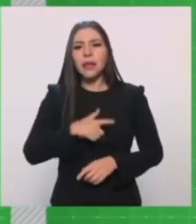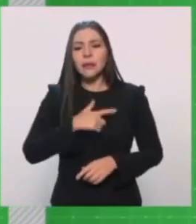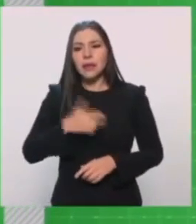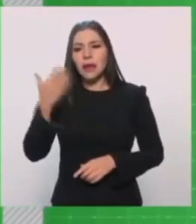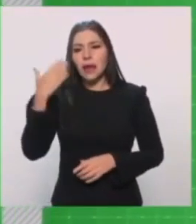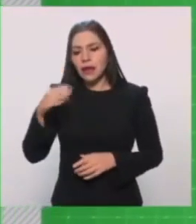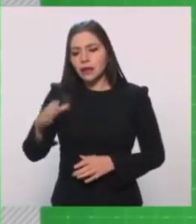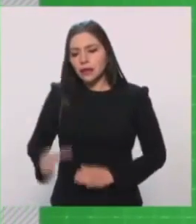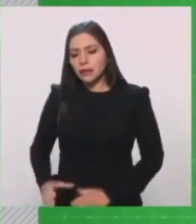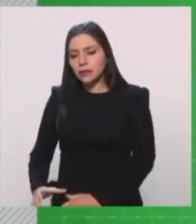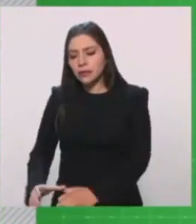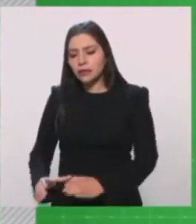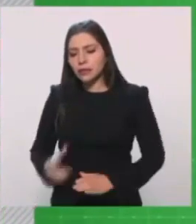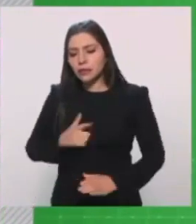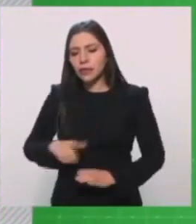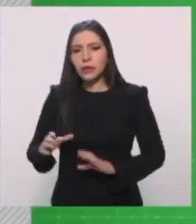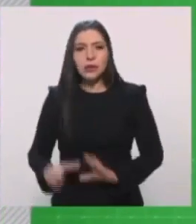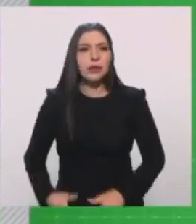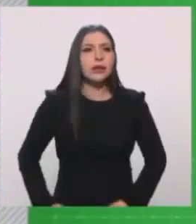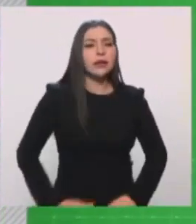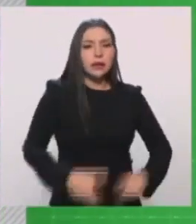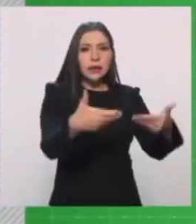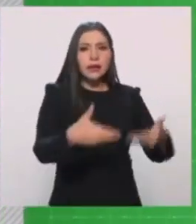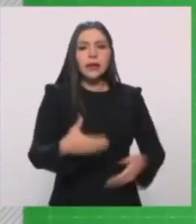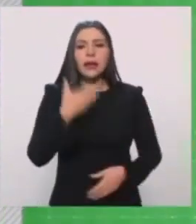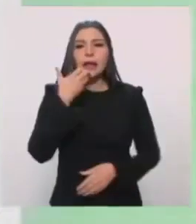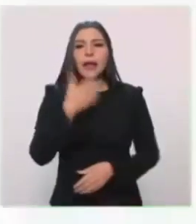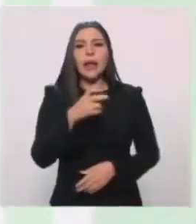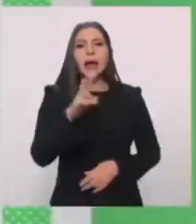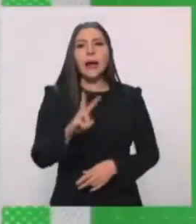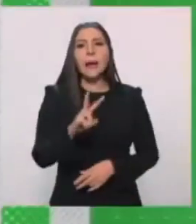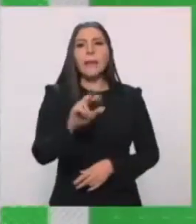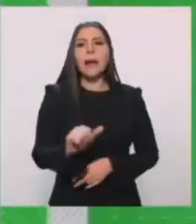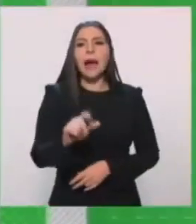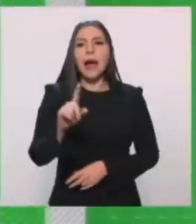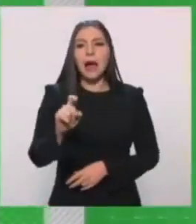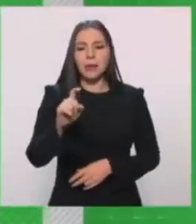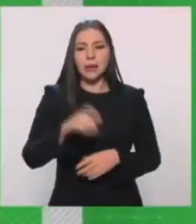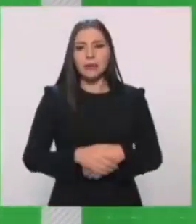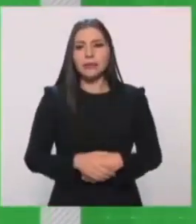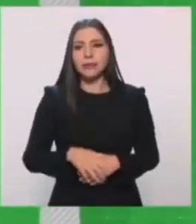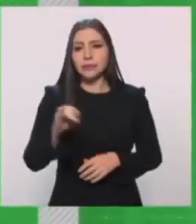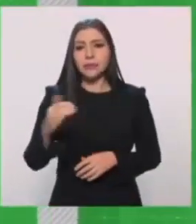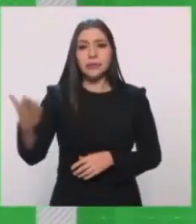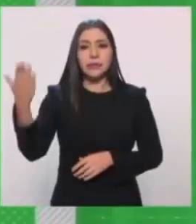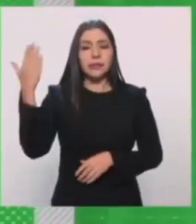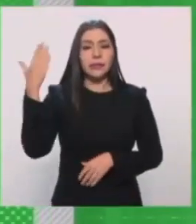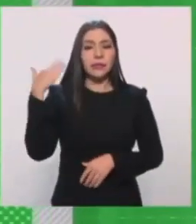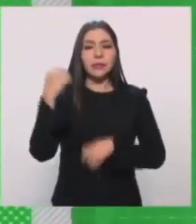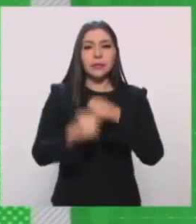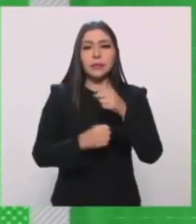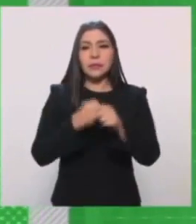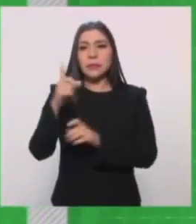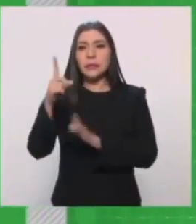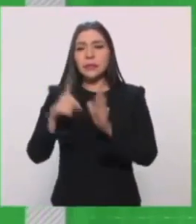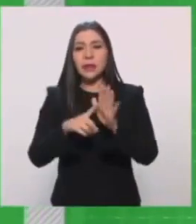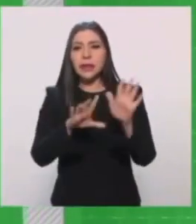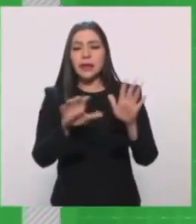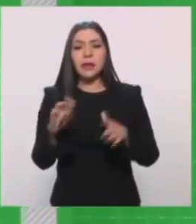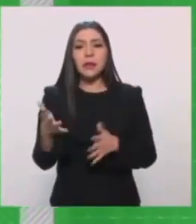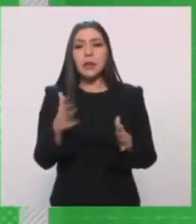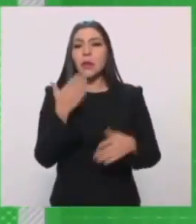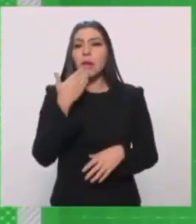agua. Exactamente. Por ahí del siglo XVI, en realidad mucho antes, al no haber retretes o al no haber